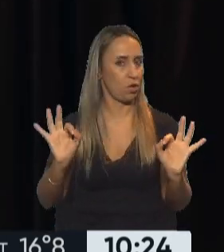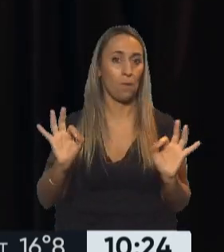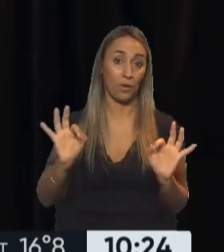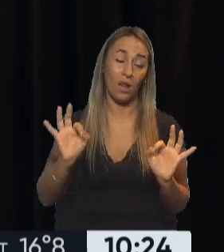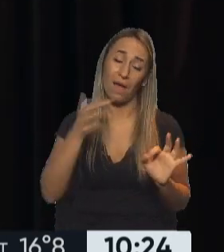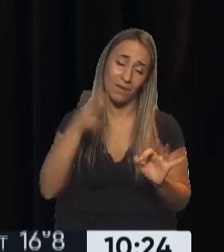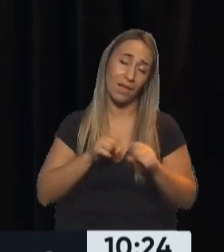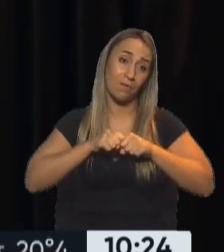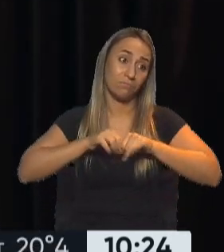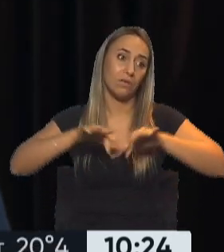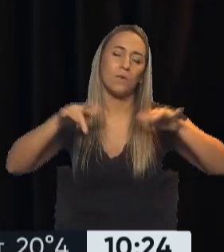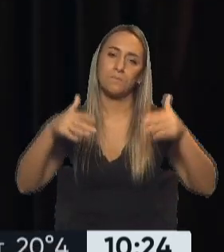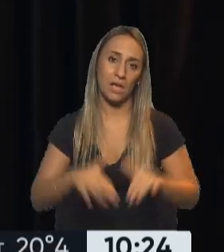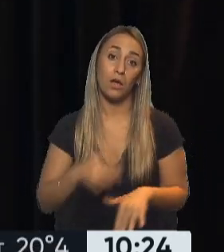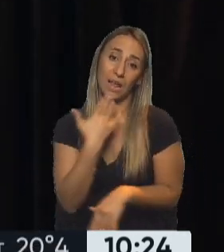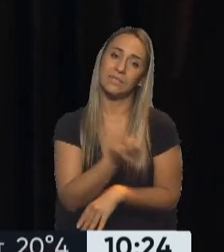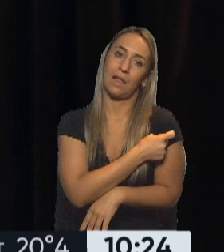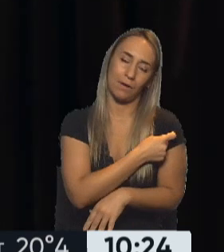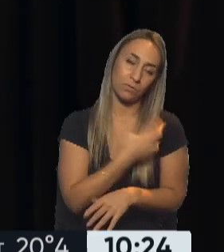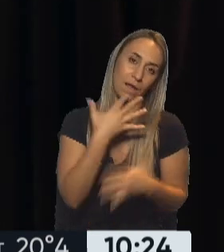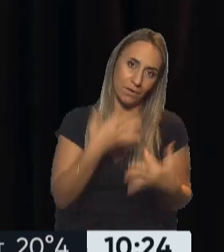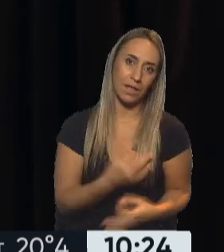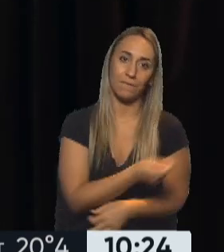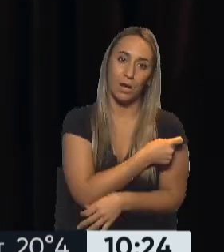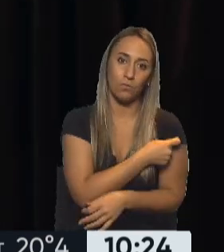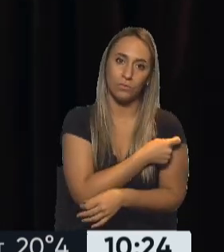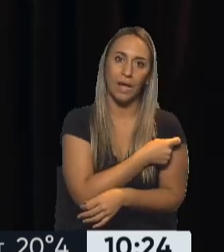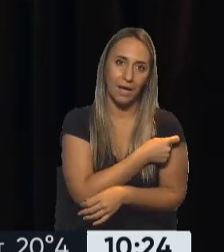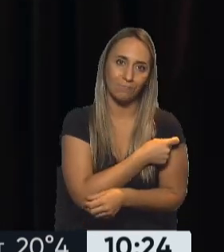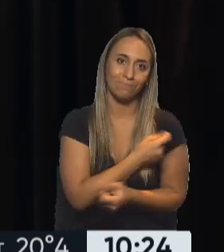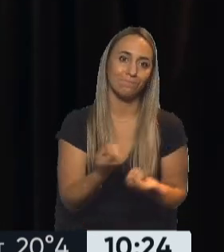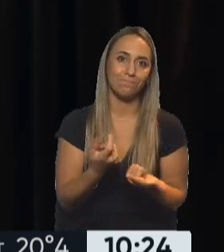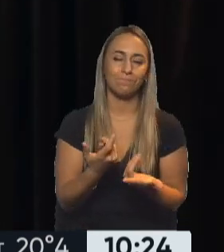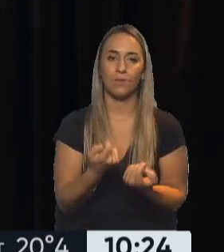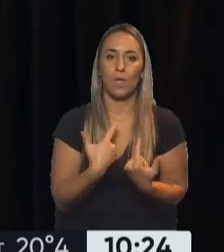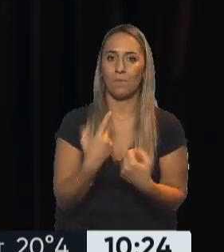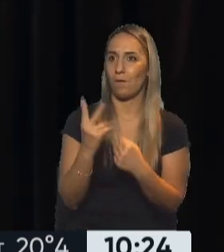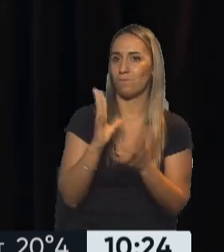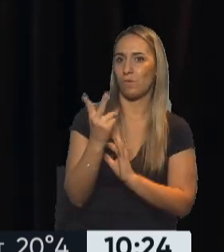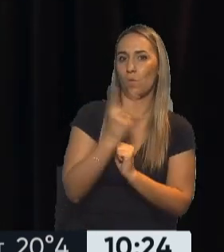aflojó muchísimo. La vacuna, la verdad que nos viene permitiendo este nivel de protección.